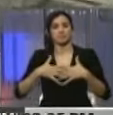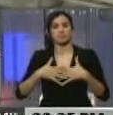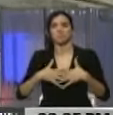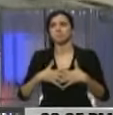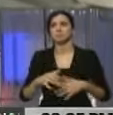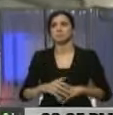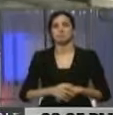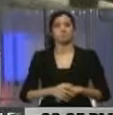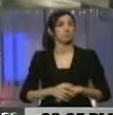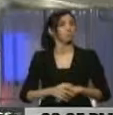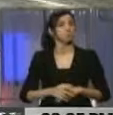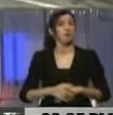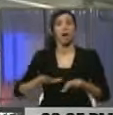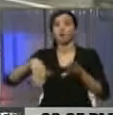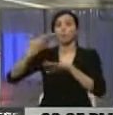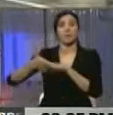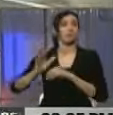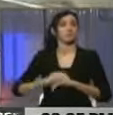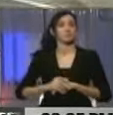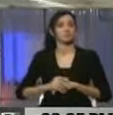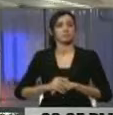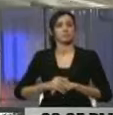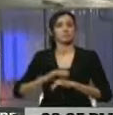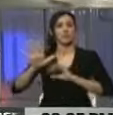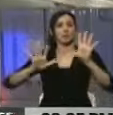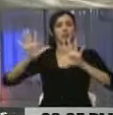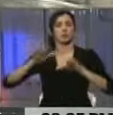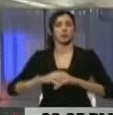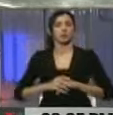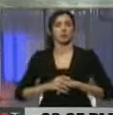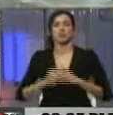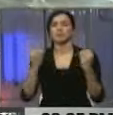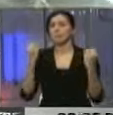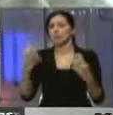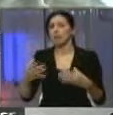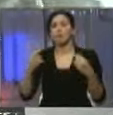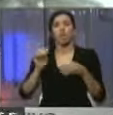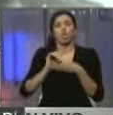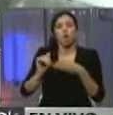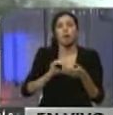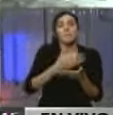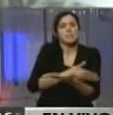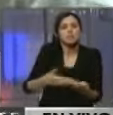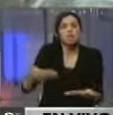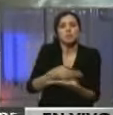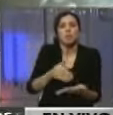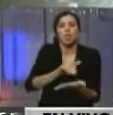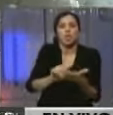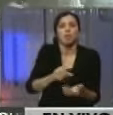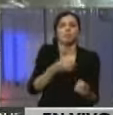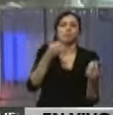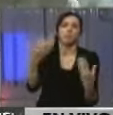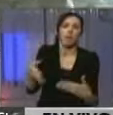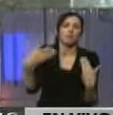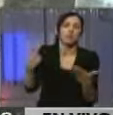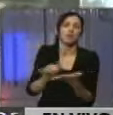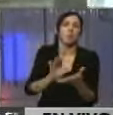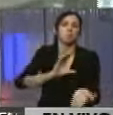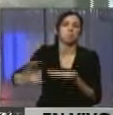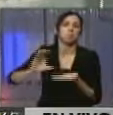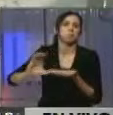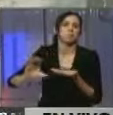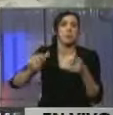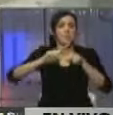importada. Entonces había que entregarle a esta empresa millones y millones de dólares. Cuando toda la materia prima se puede hacer